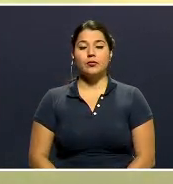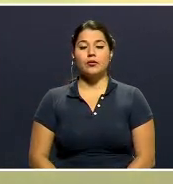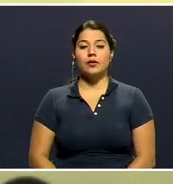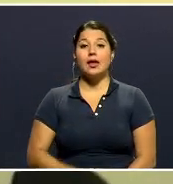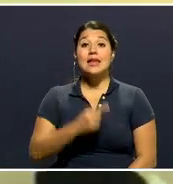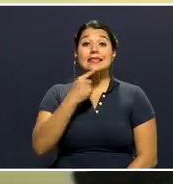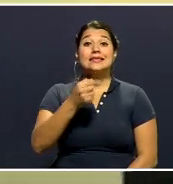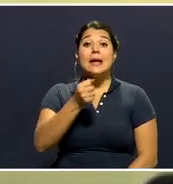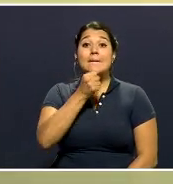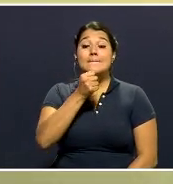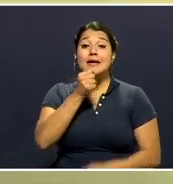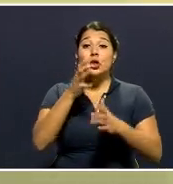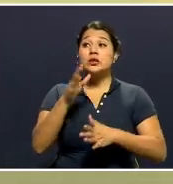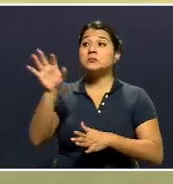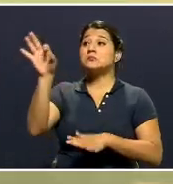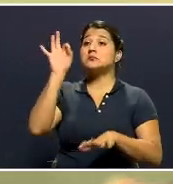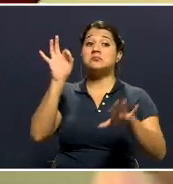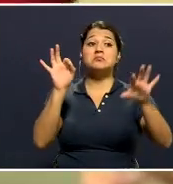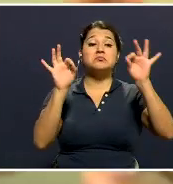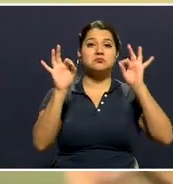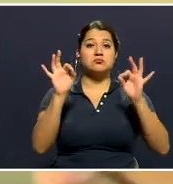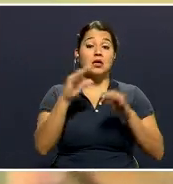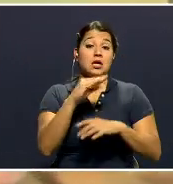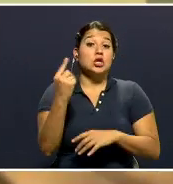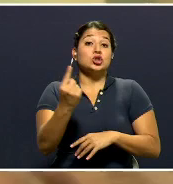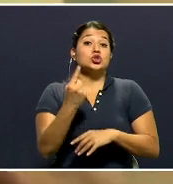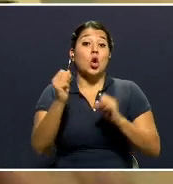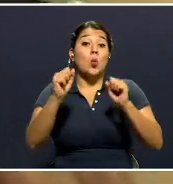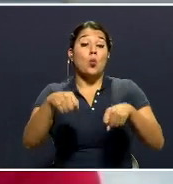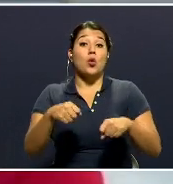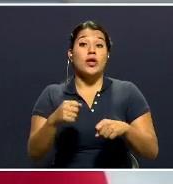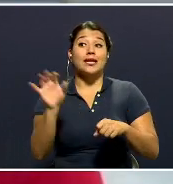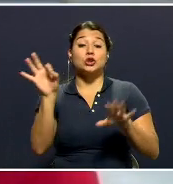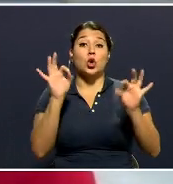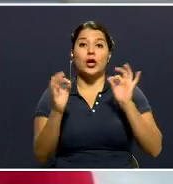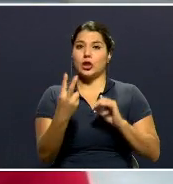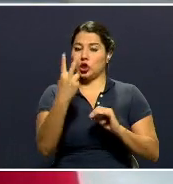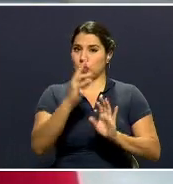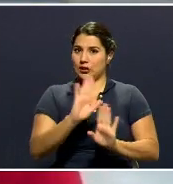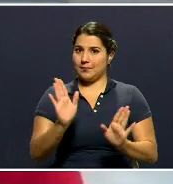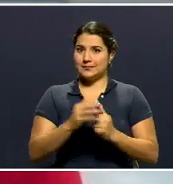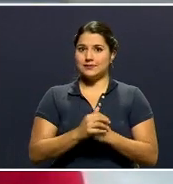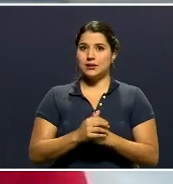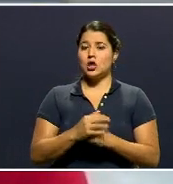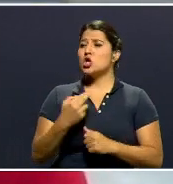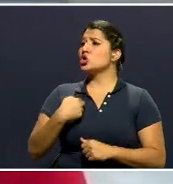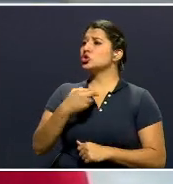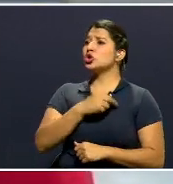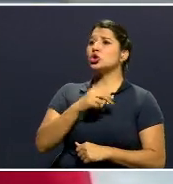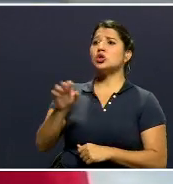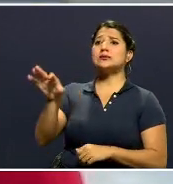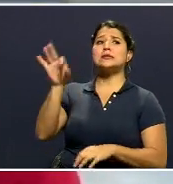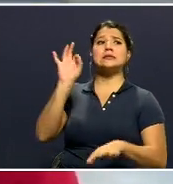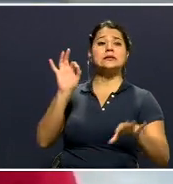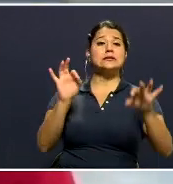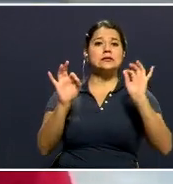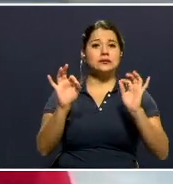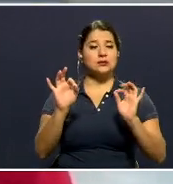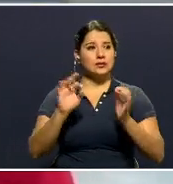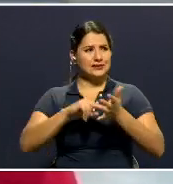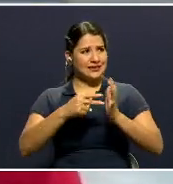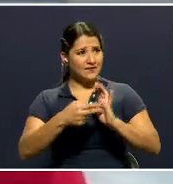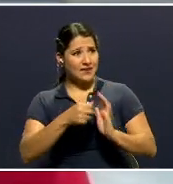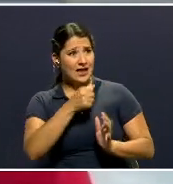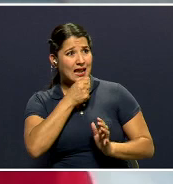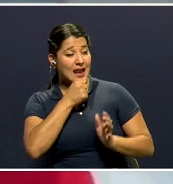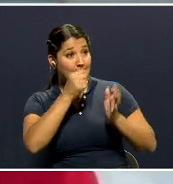los periodistas fueron elegidos al azar y que solo había posibilidad para 2 de ellos. No fue al azar, básicamente no fue. Es decir, la periodista que